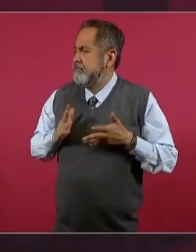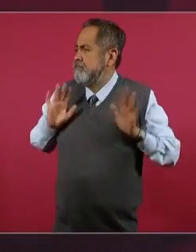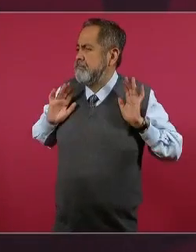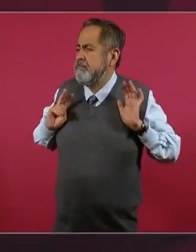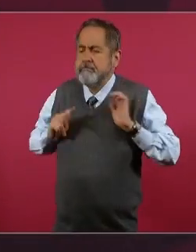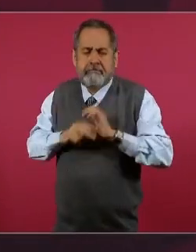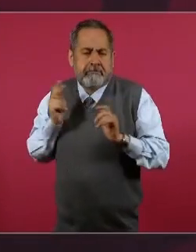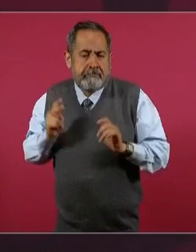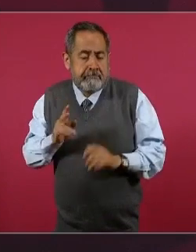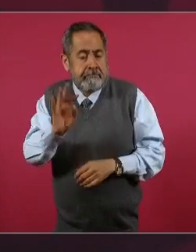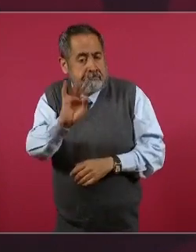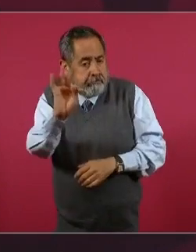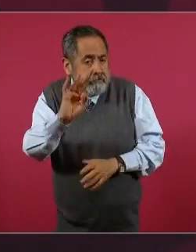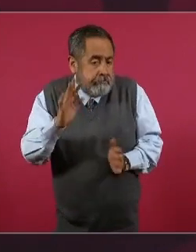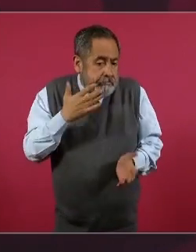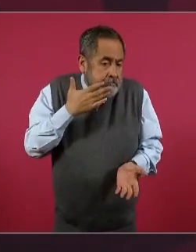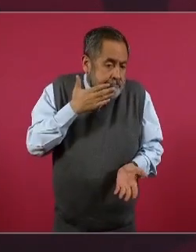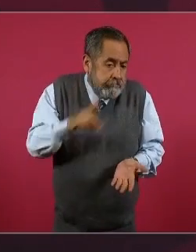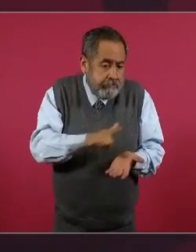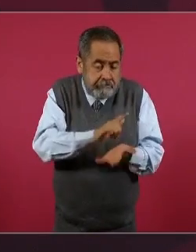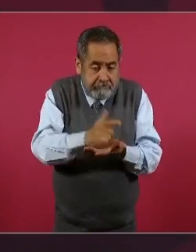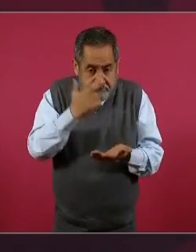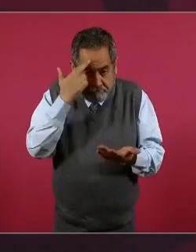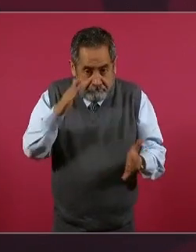del Poder Judicial.